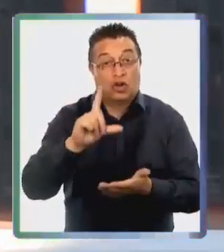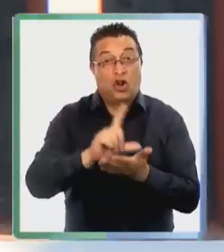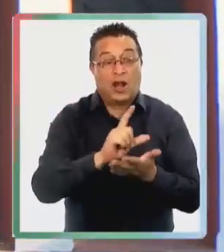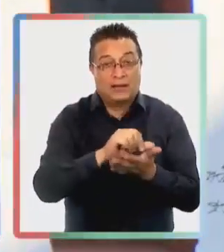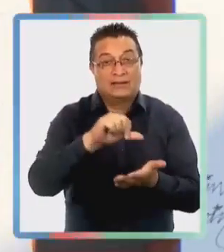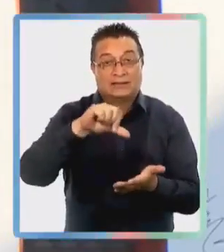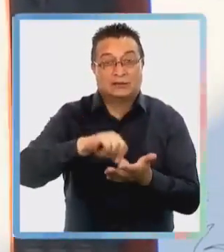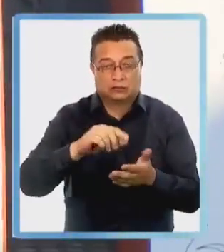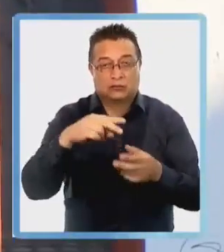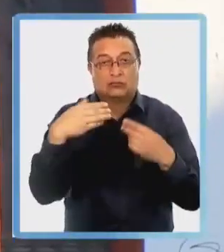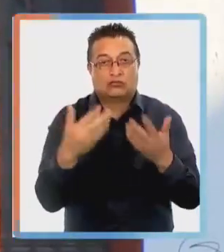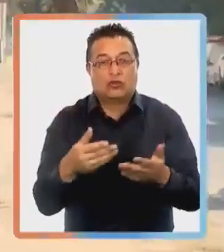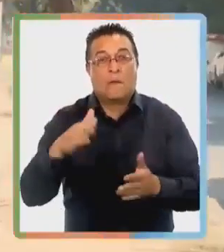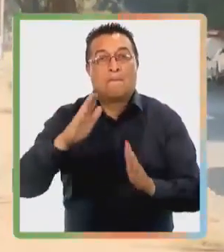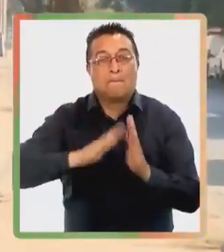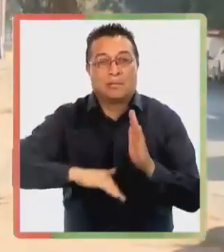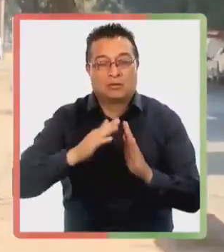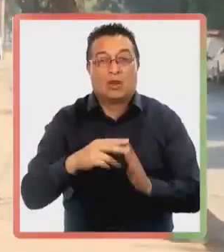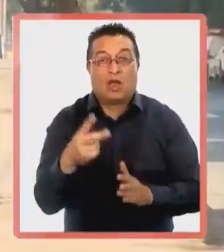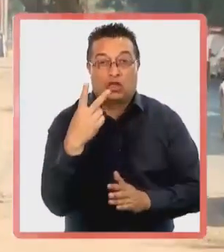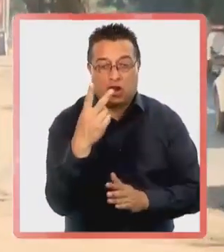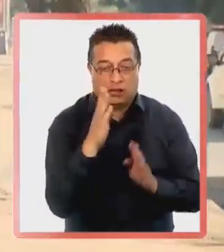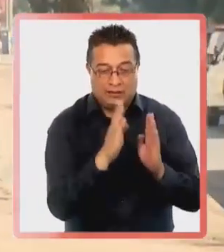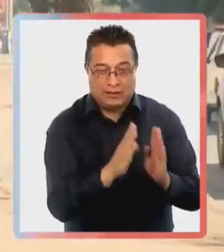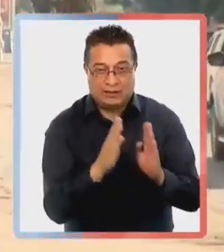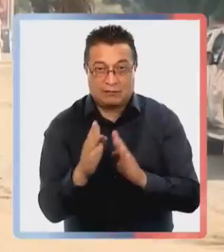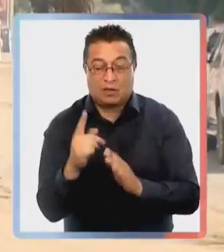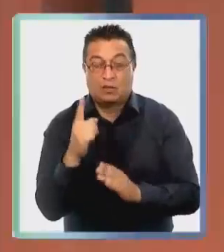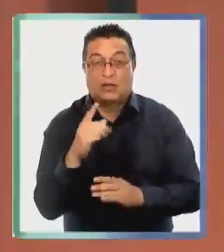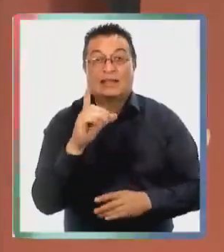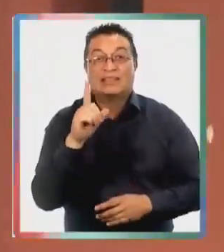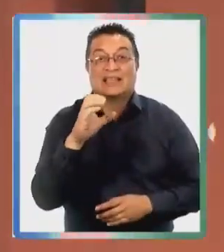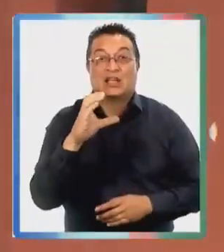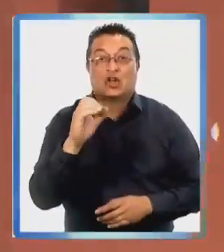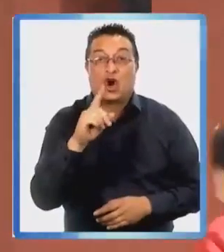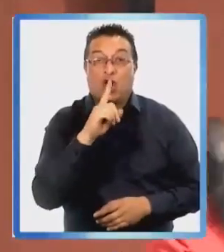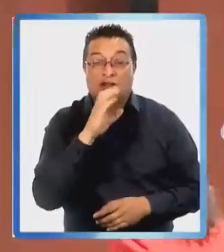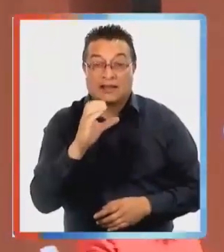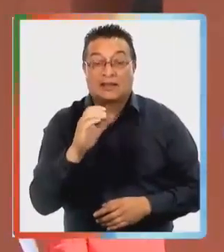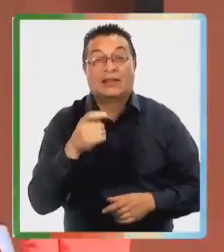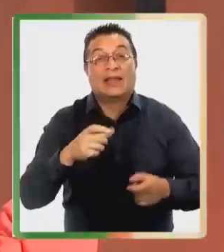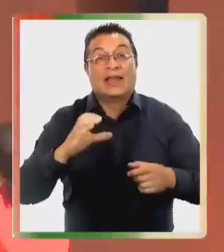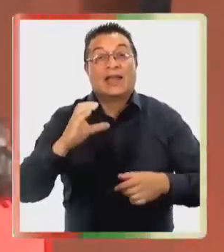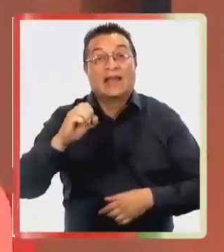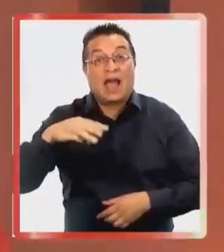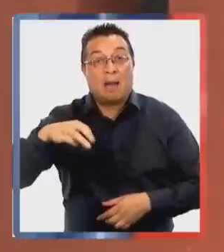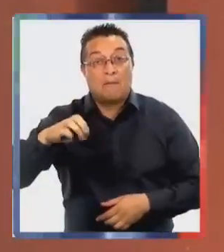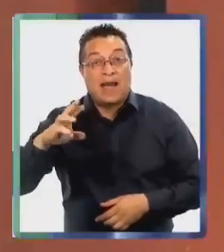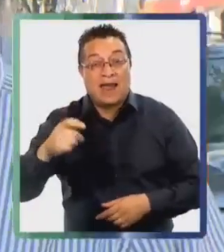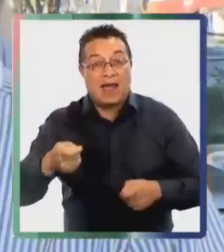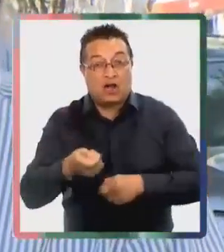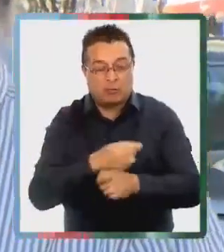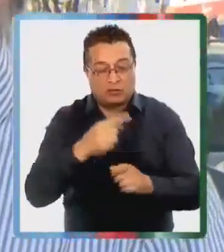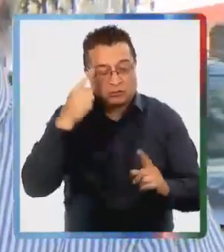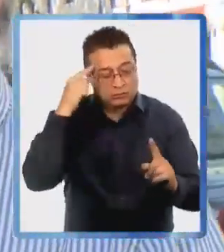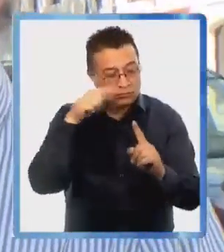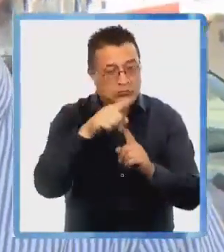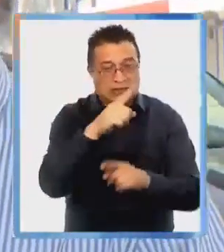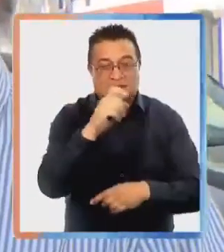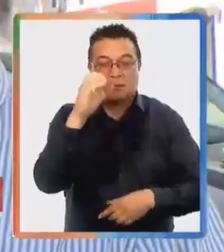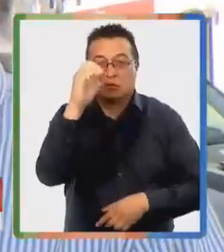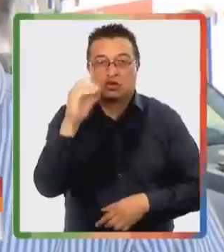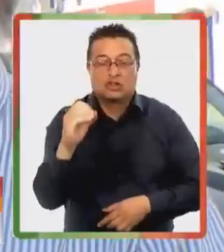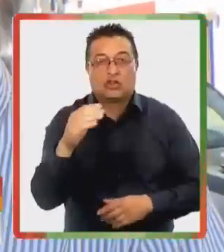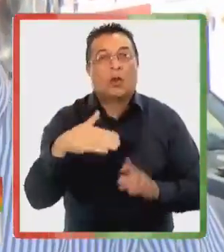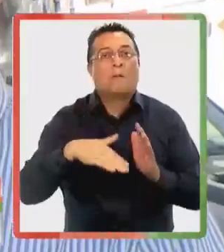poner la pintura. Habían 2 etapas, una con Cercotec y la Cámara de Comercio. Esa se cumplió en un 100% el objetivo. Se pintaron